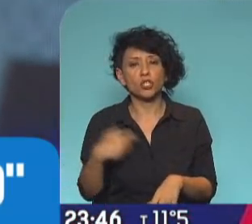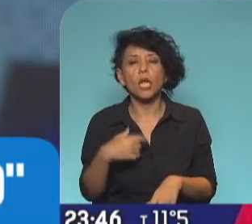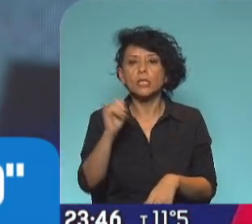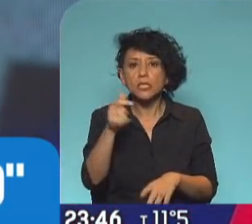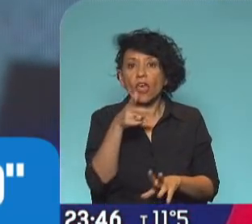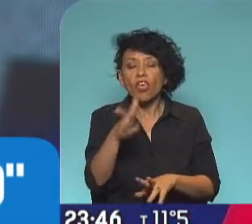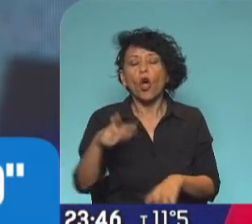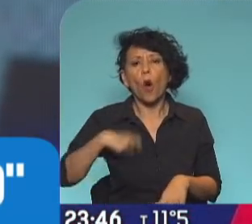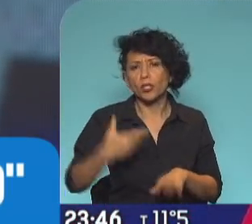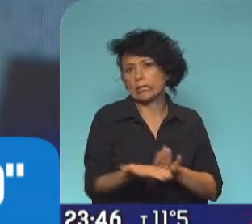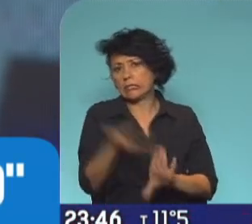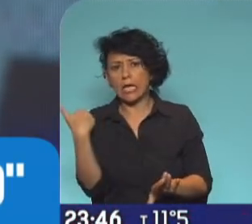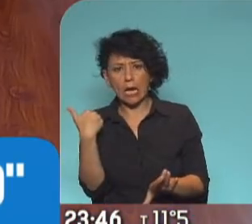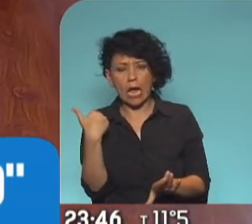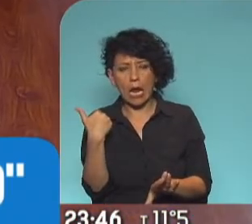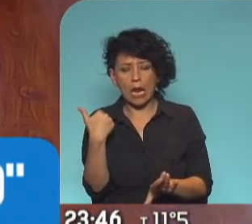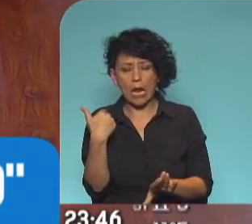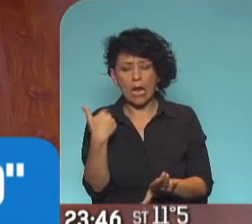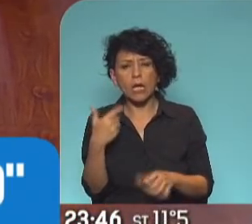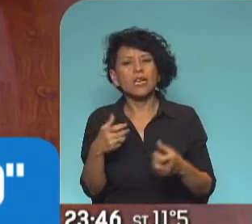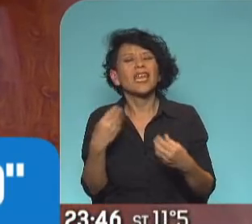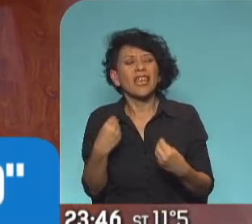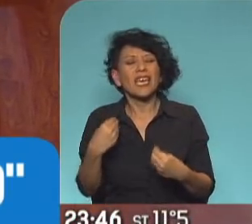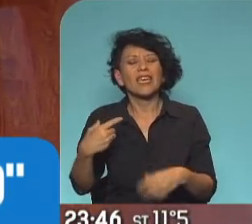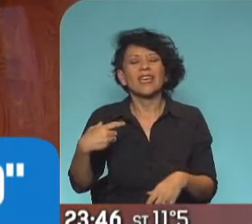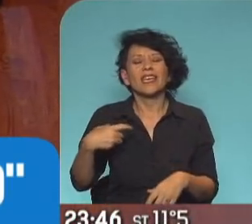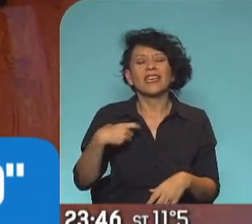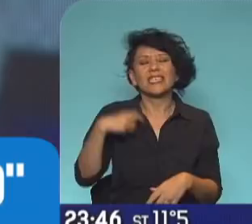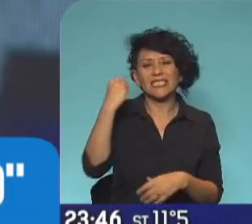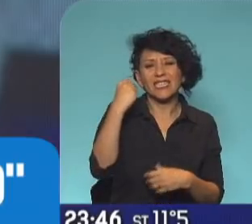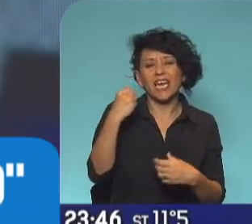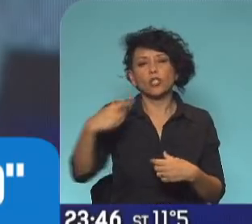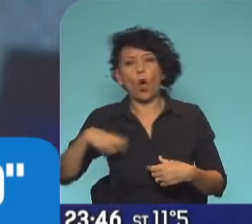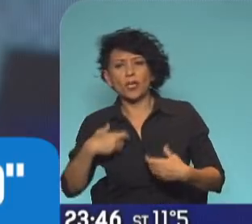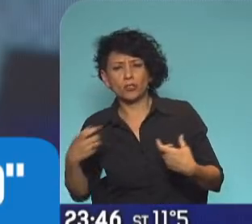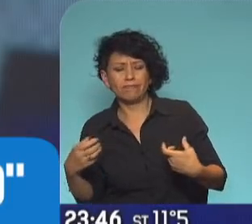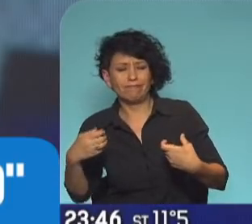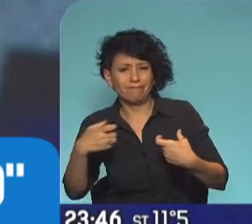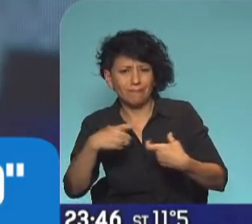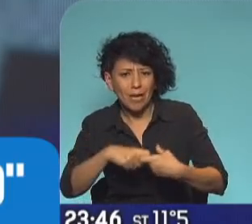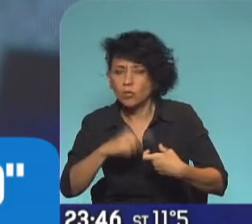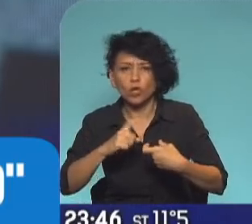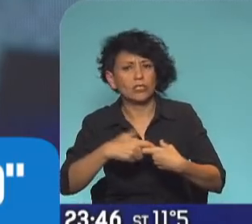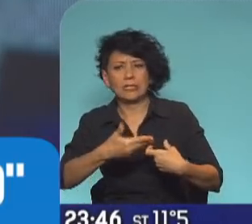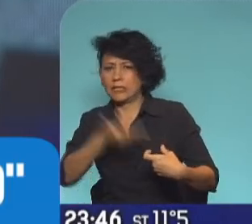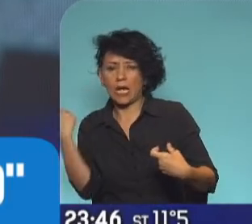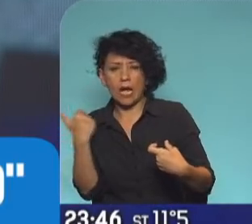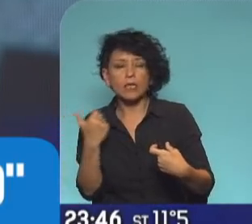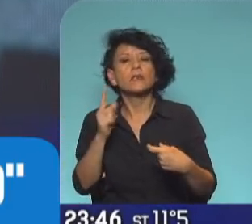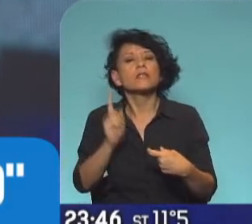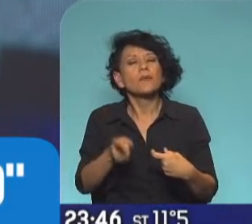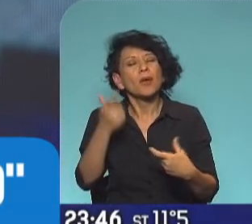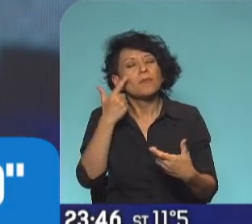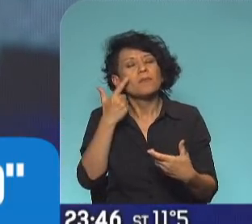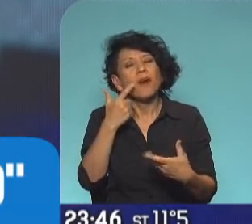sacar la medicina. separar, y planteó otro modelo, y muy, porque para